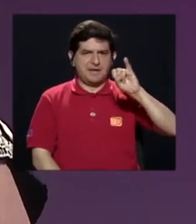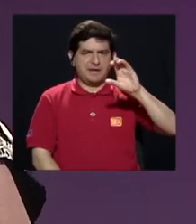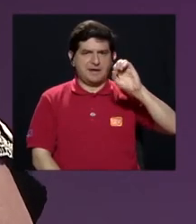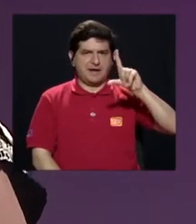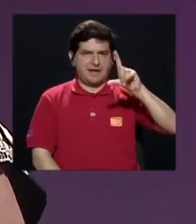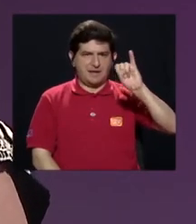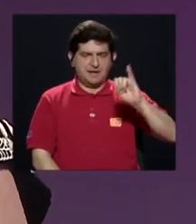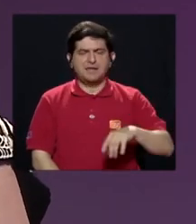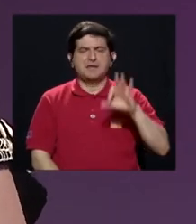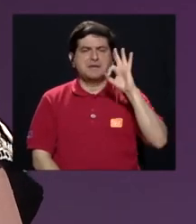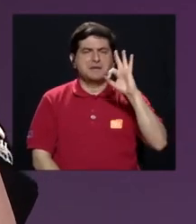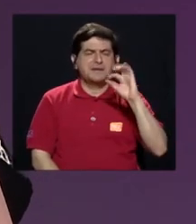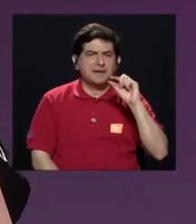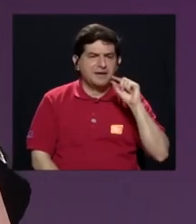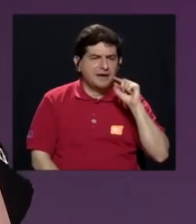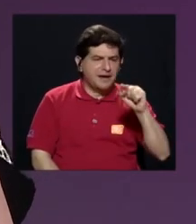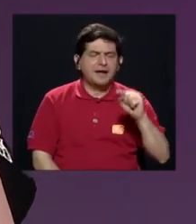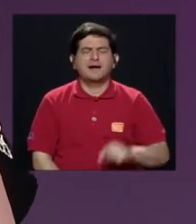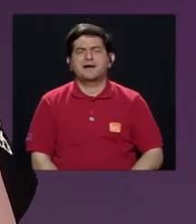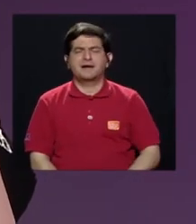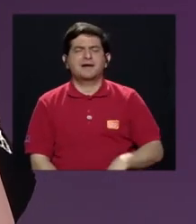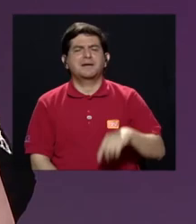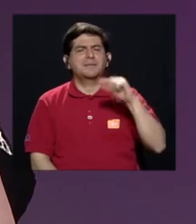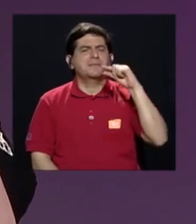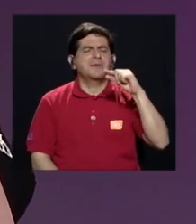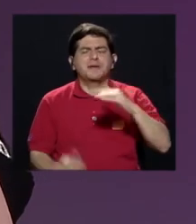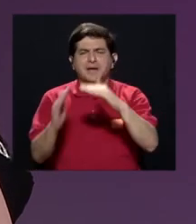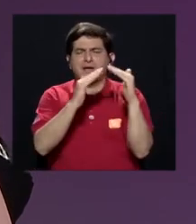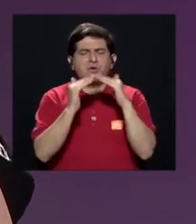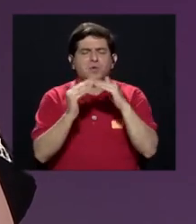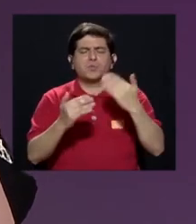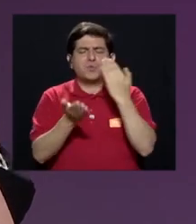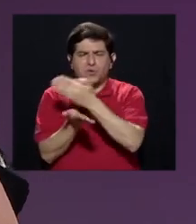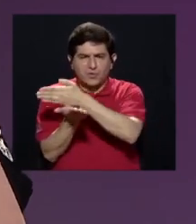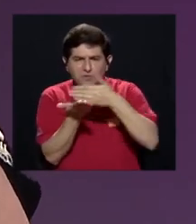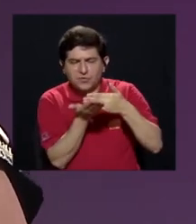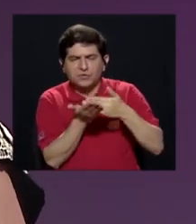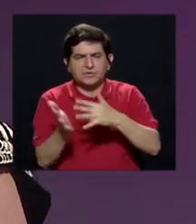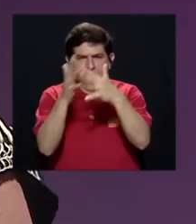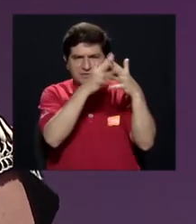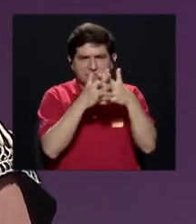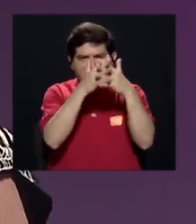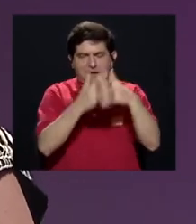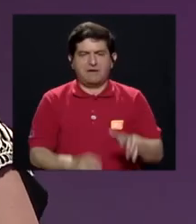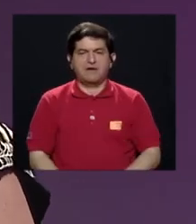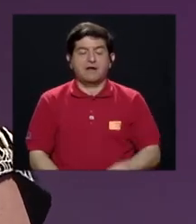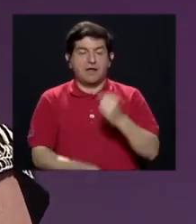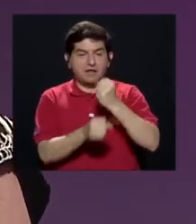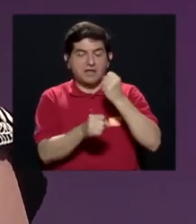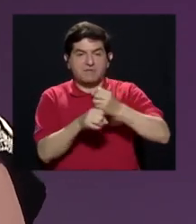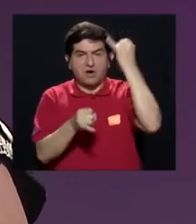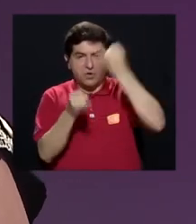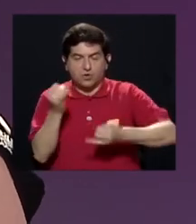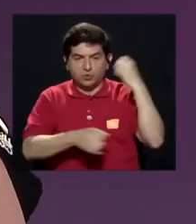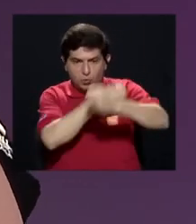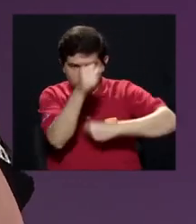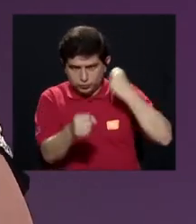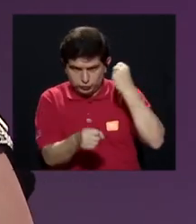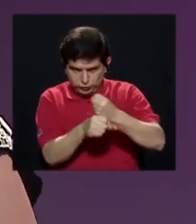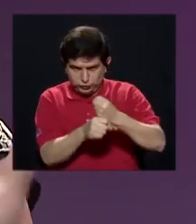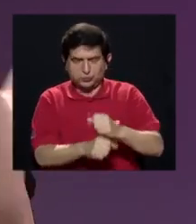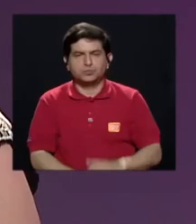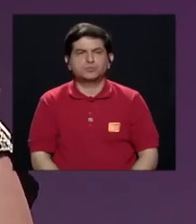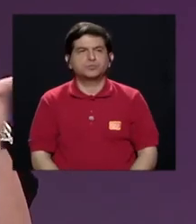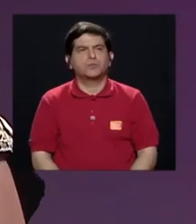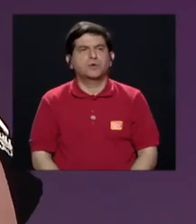pequeño pueblo fronterizo con Estados Unidos. Y bueno, ese es el trabajo del último año, ¿verdad? Y